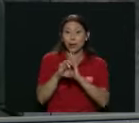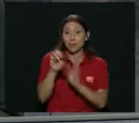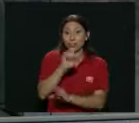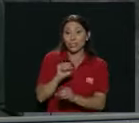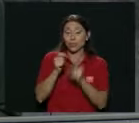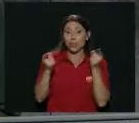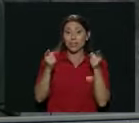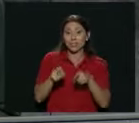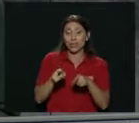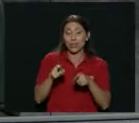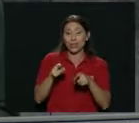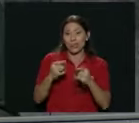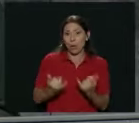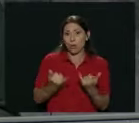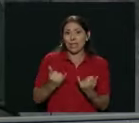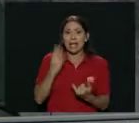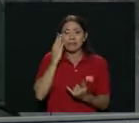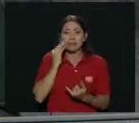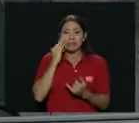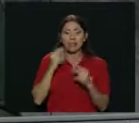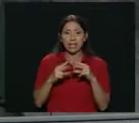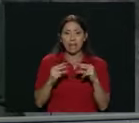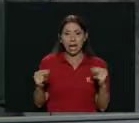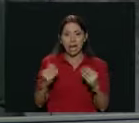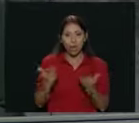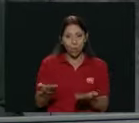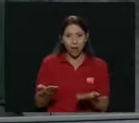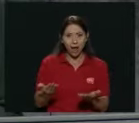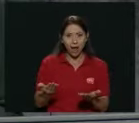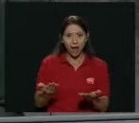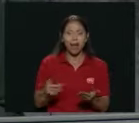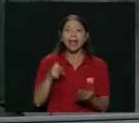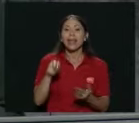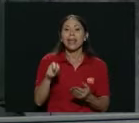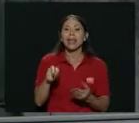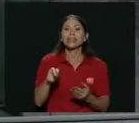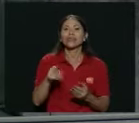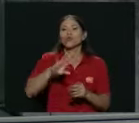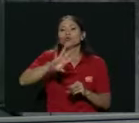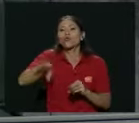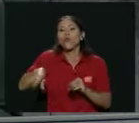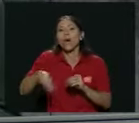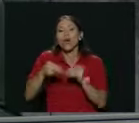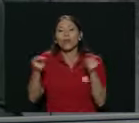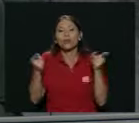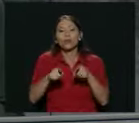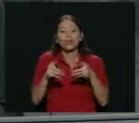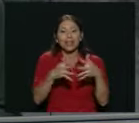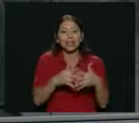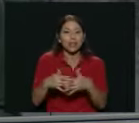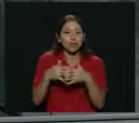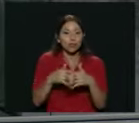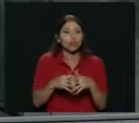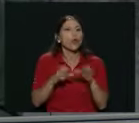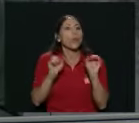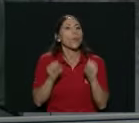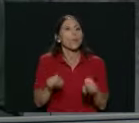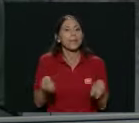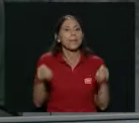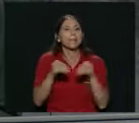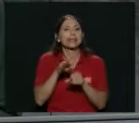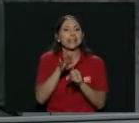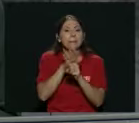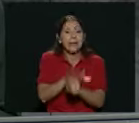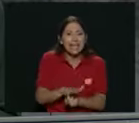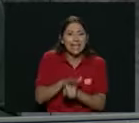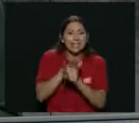es el caso de la situación que se vive a nivel interno en Nicaragua, que sin duda, sumado a lo que se sucede en Estados Unidos, podría